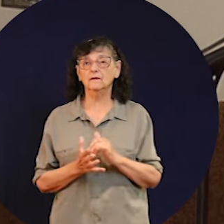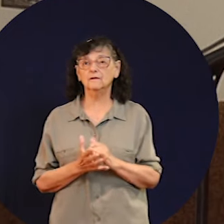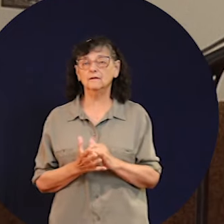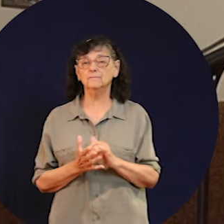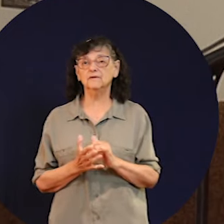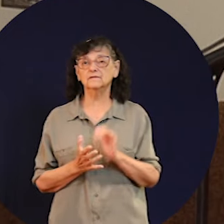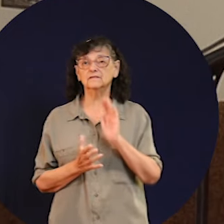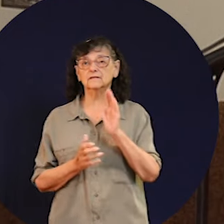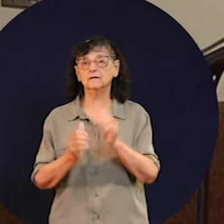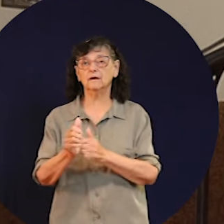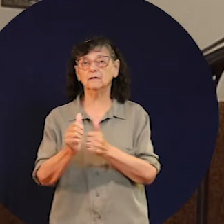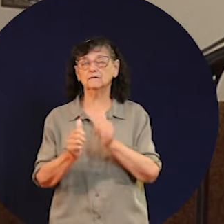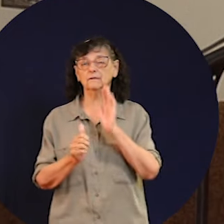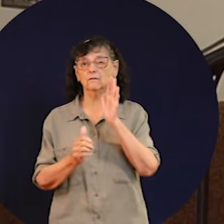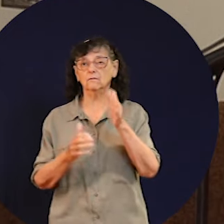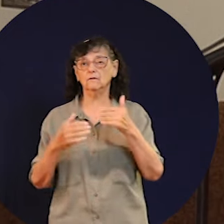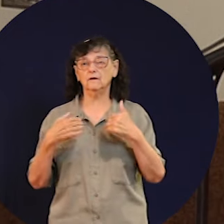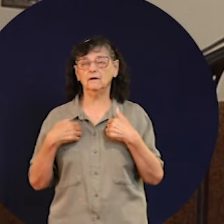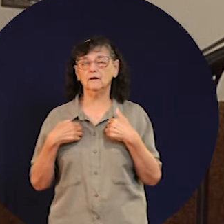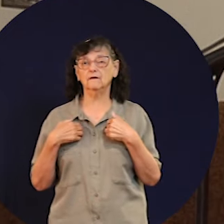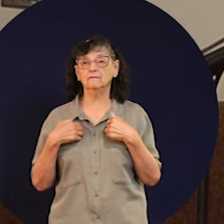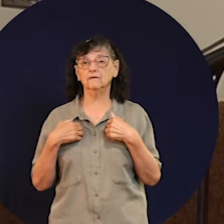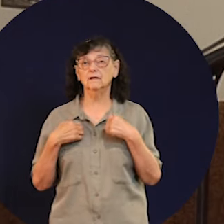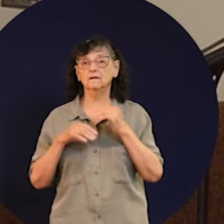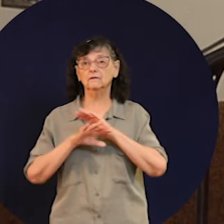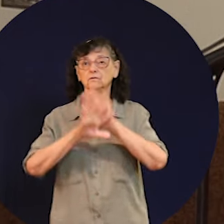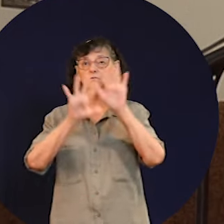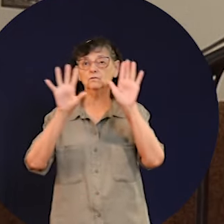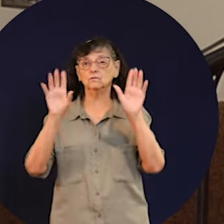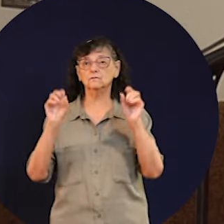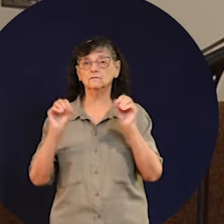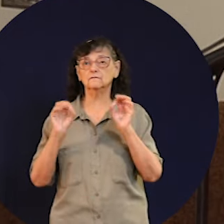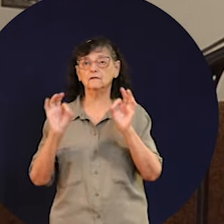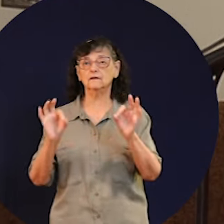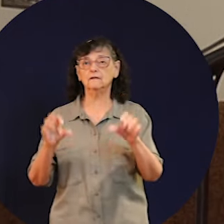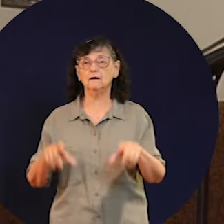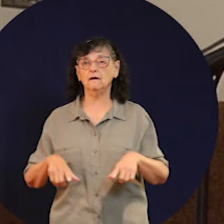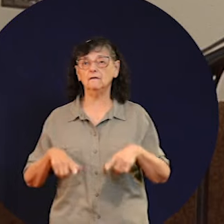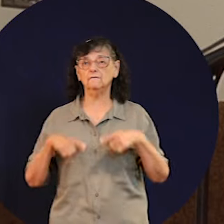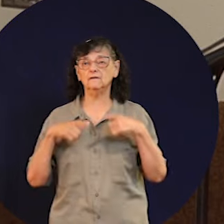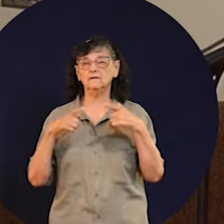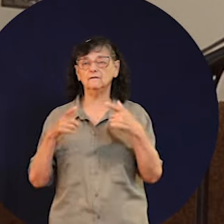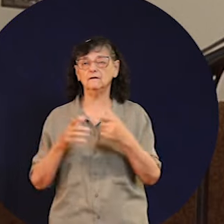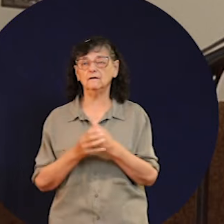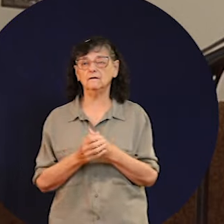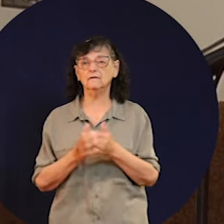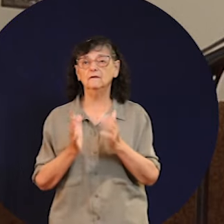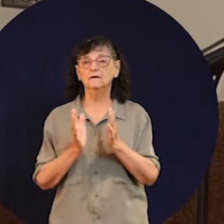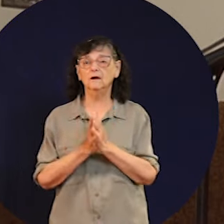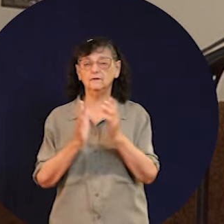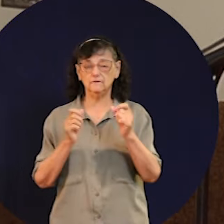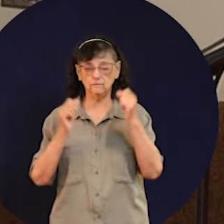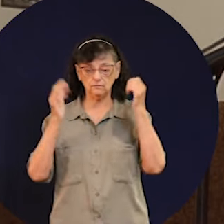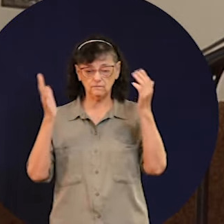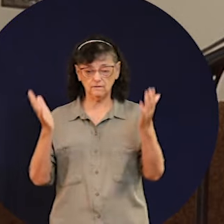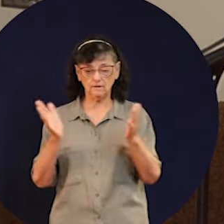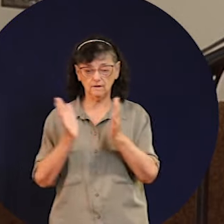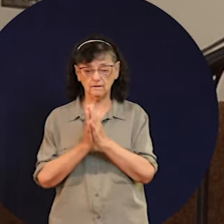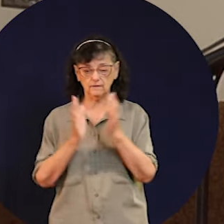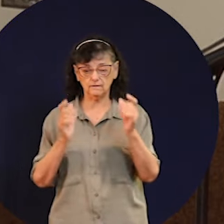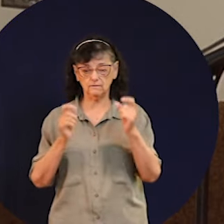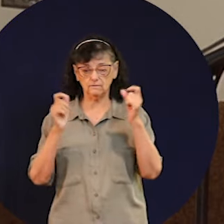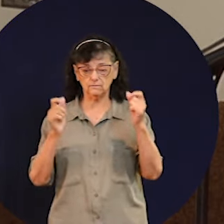Señor. El que me sigue tendrá la luz de la vida.